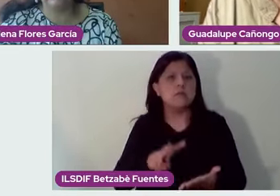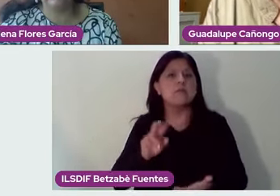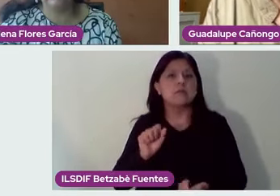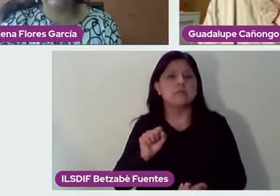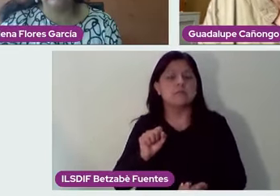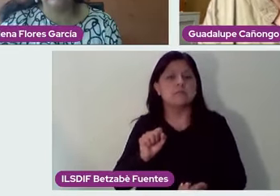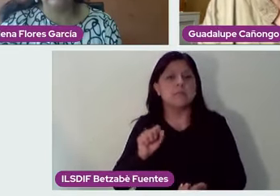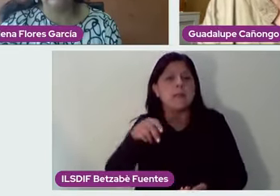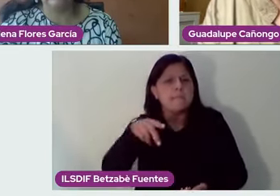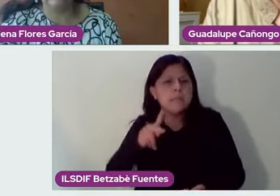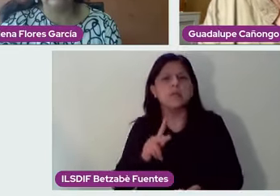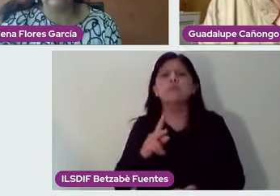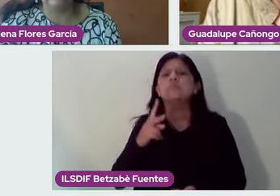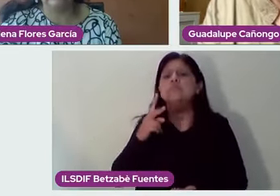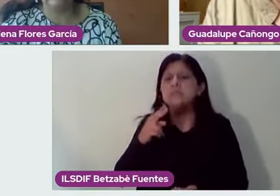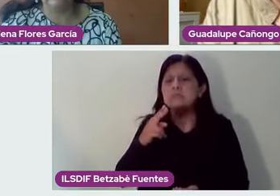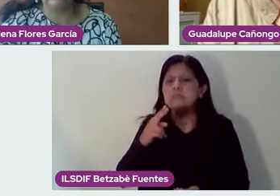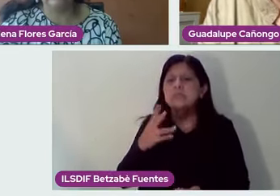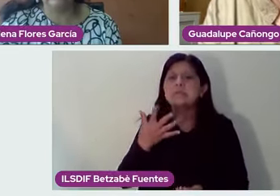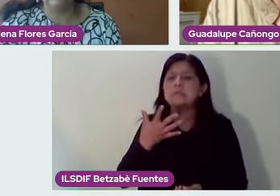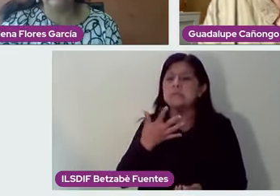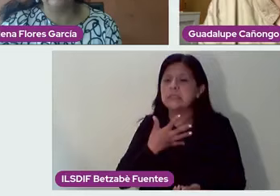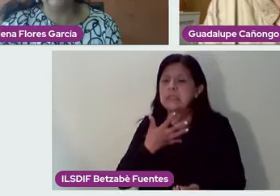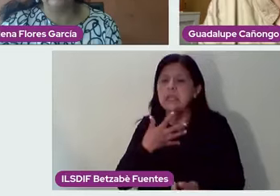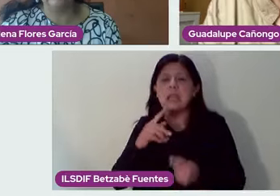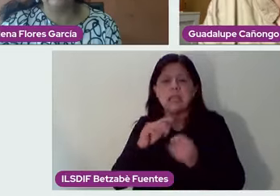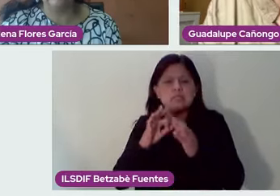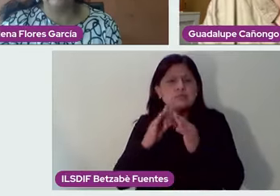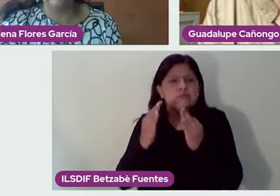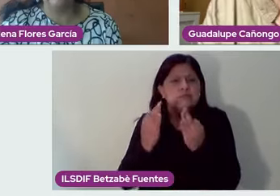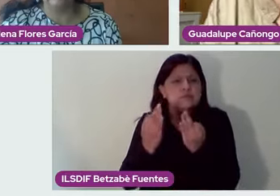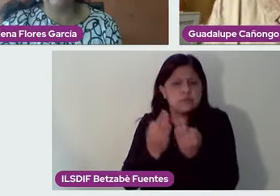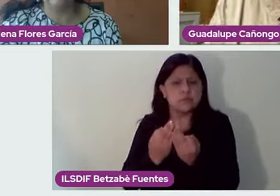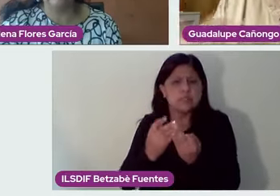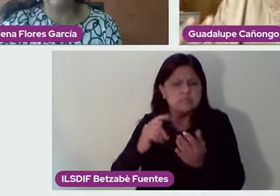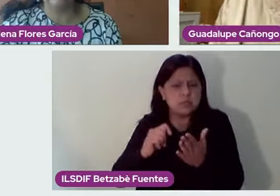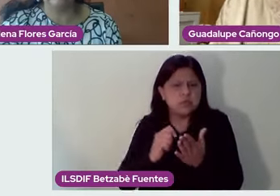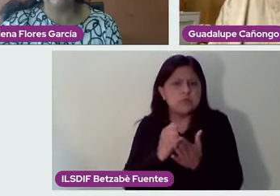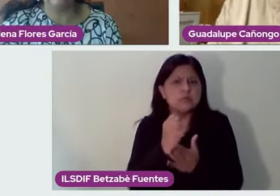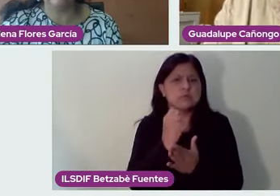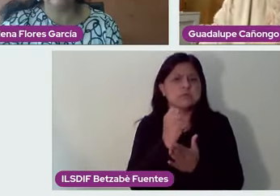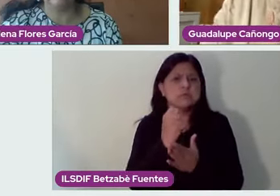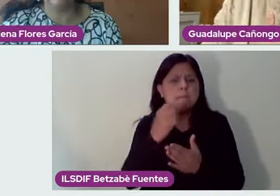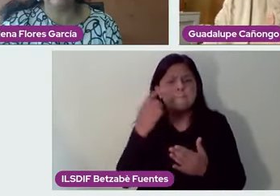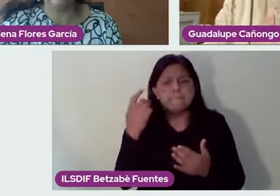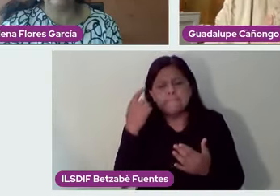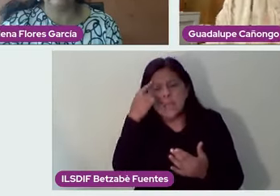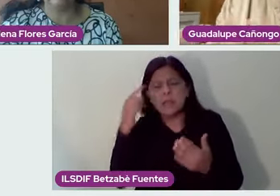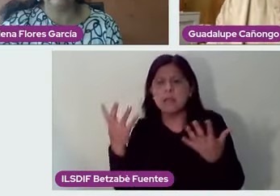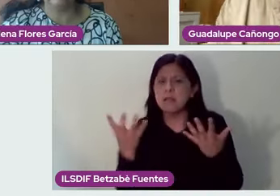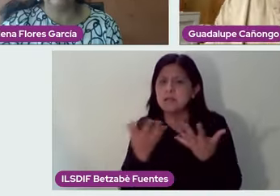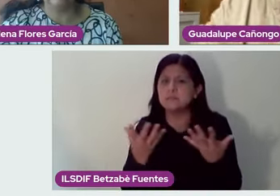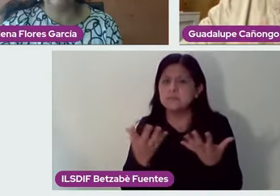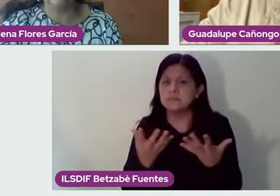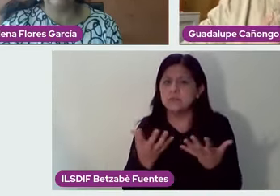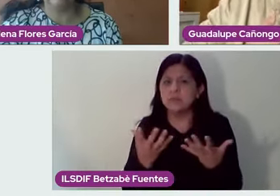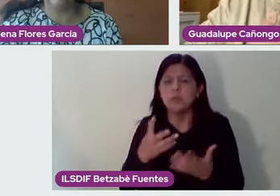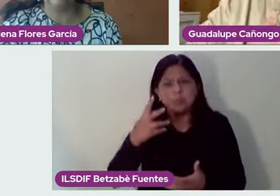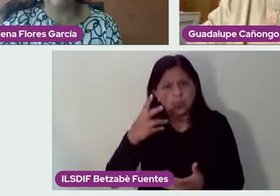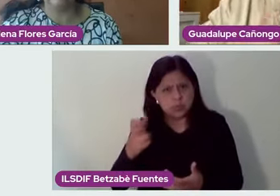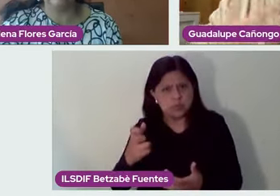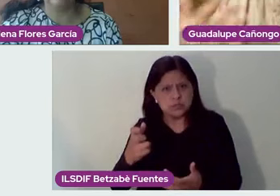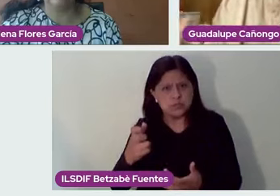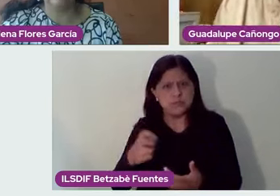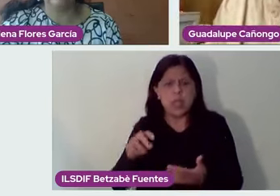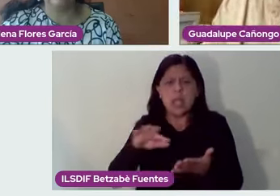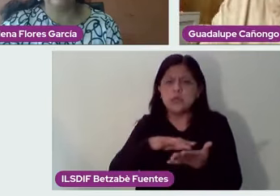contar con los medios, con los recursos para poder lograrlo. Y en este contexto, la digitalización,